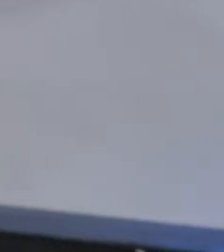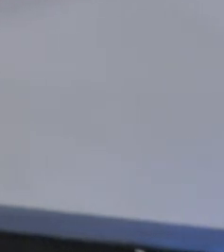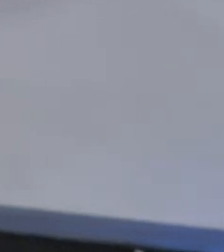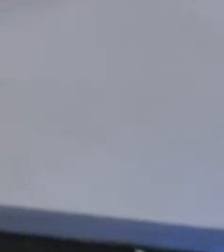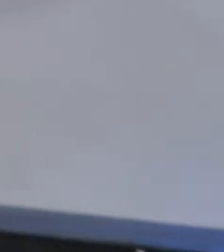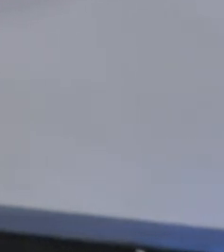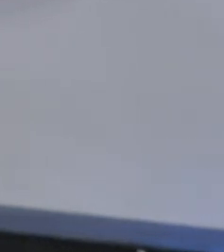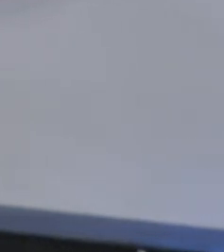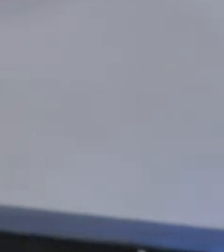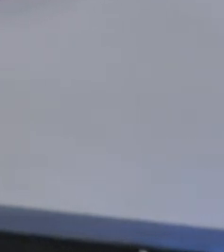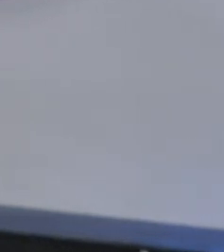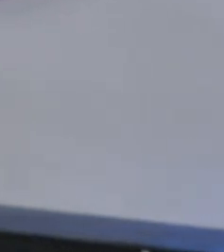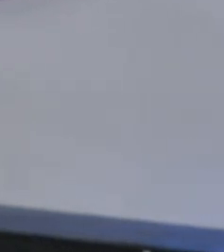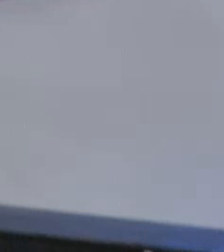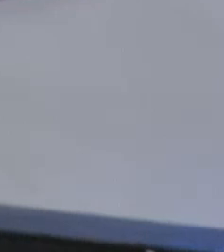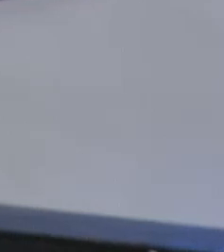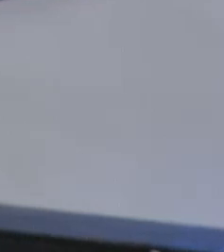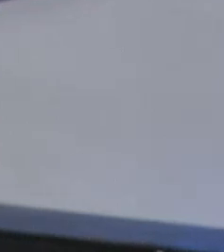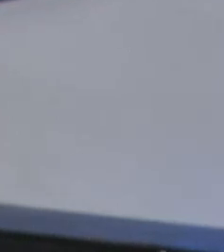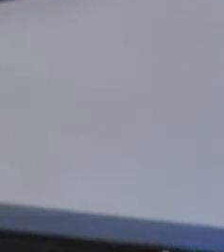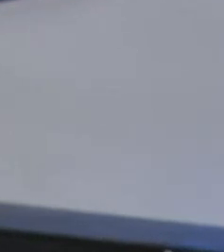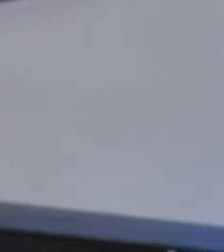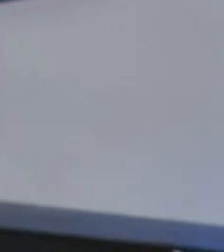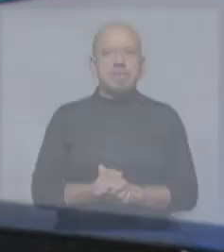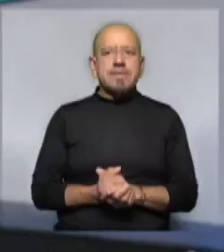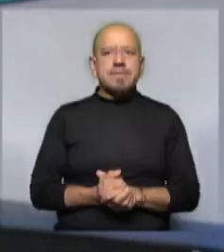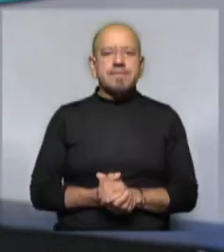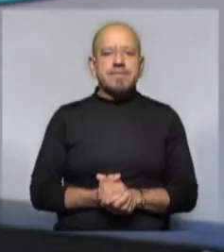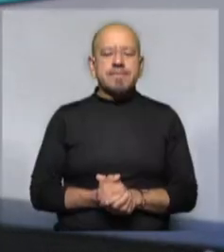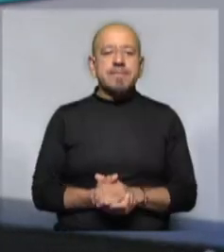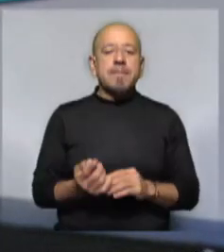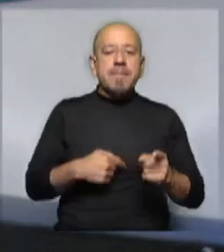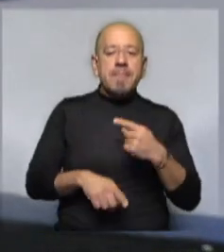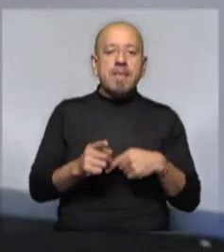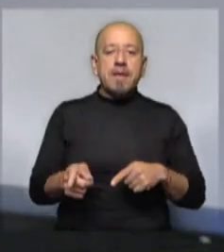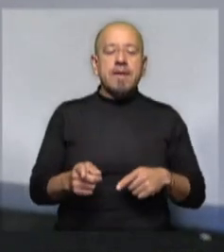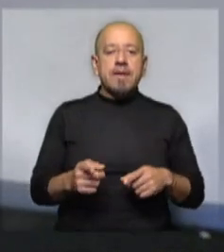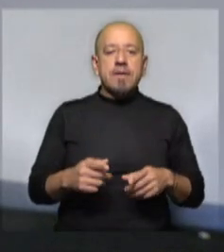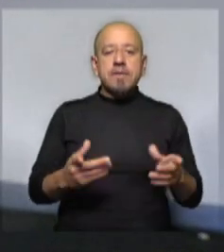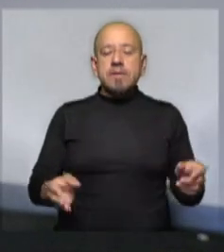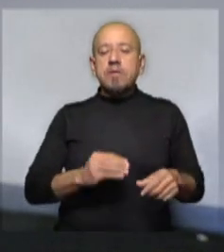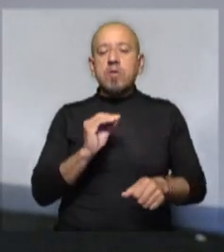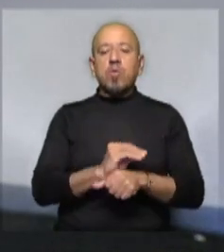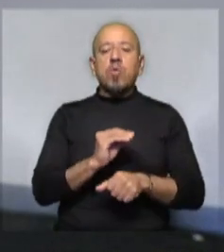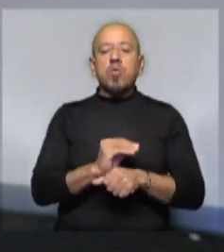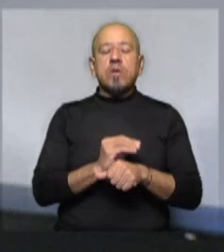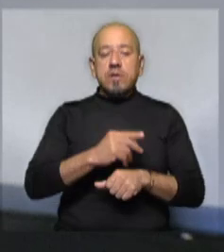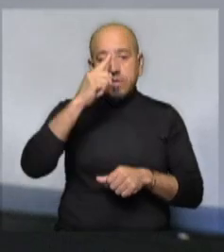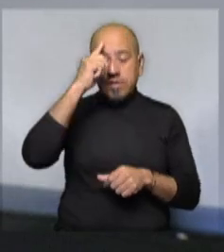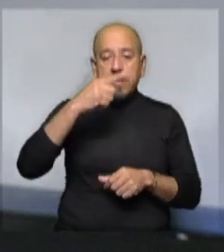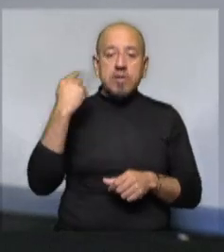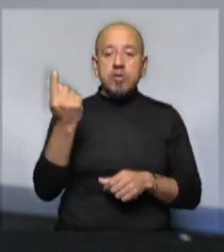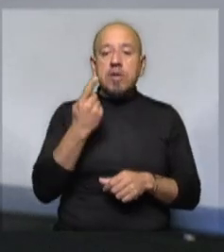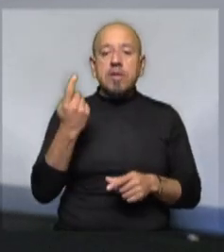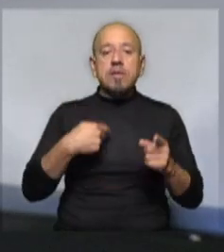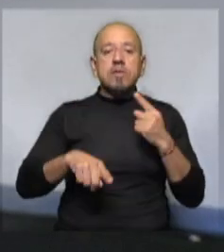del mundo y que se ha visto por miles y miles y miles y miles de personas. Pero como lo anunciamos, tenemos Cultural Internacional. Es